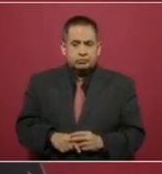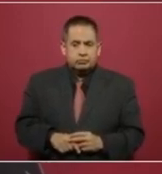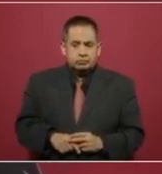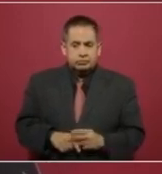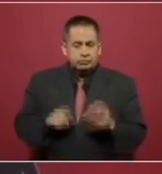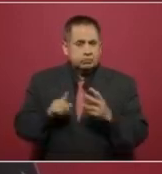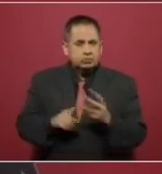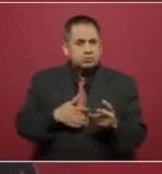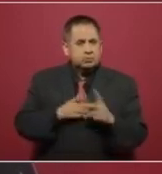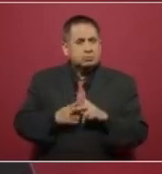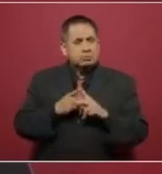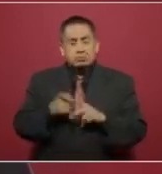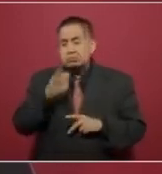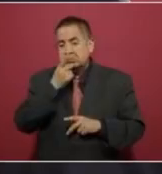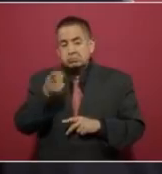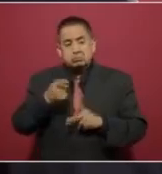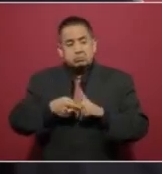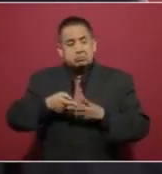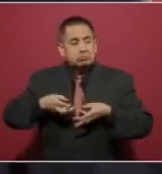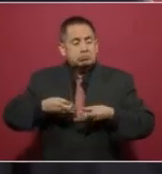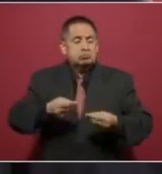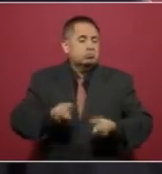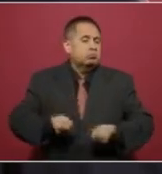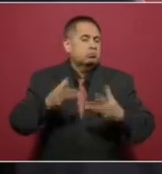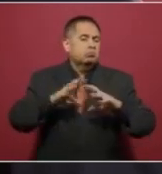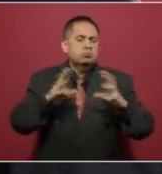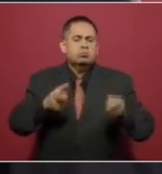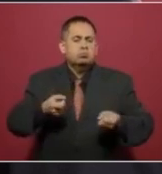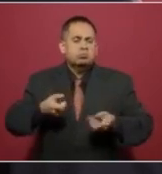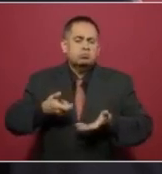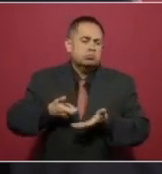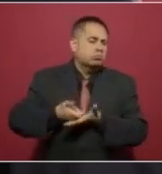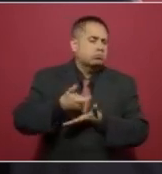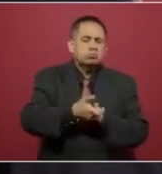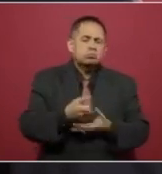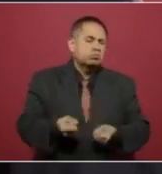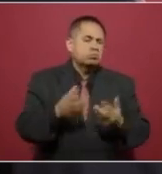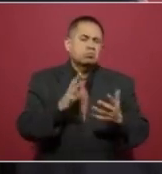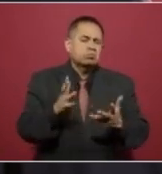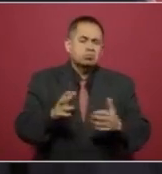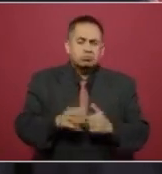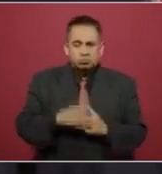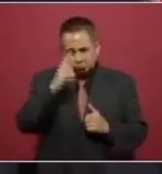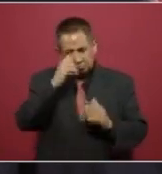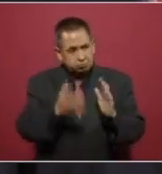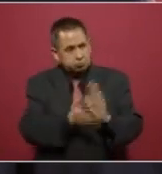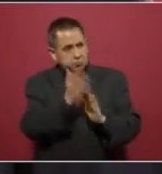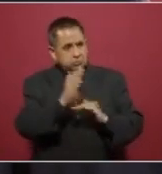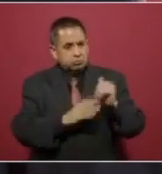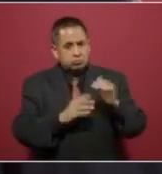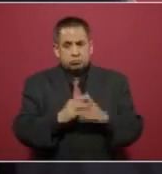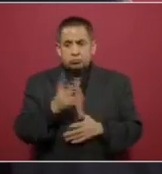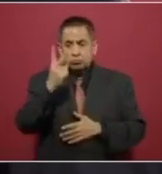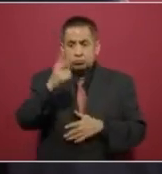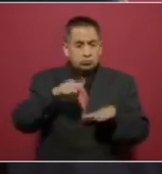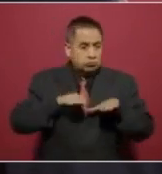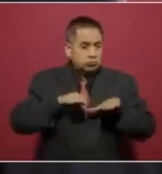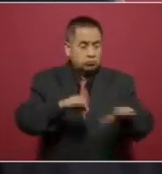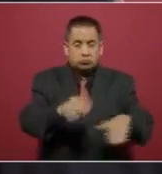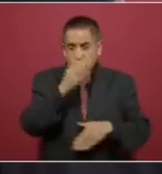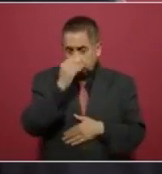tenían estimado un costo para ese aeropuerto, para construir dos pistas nada